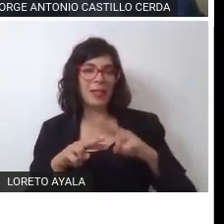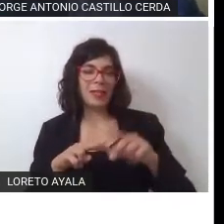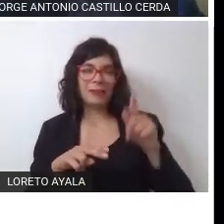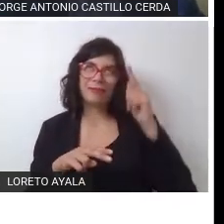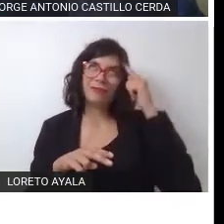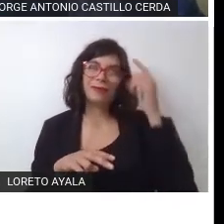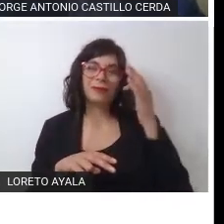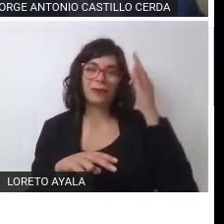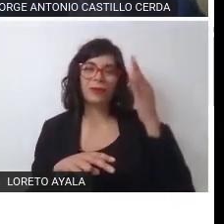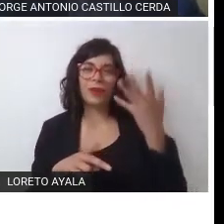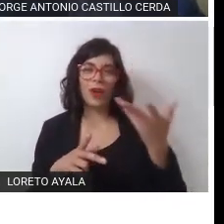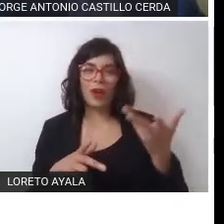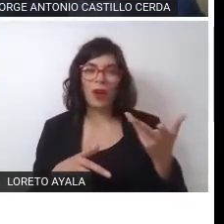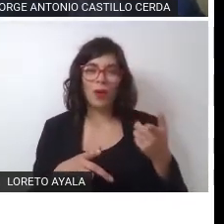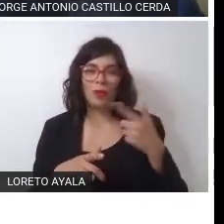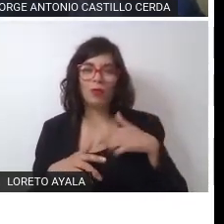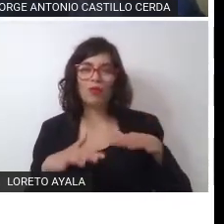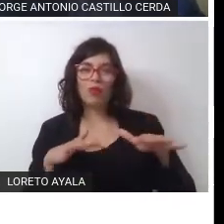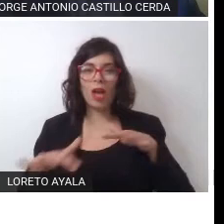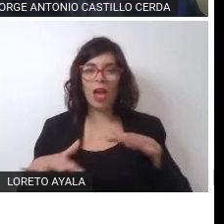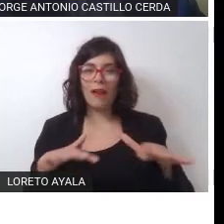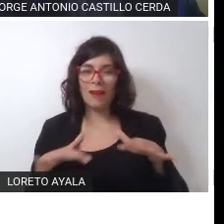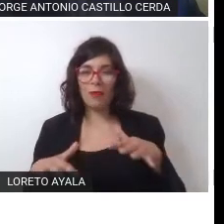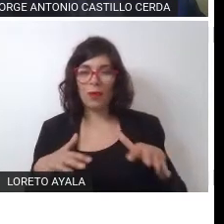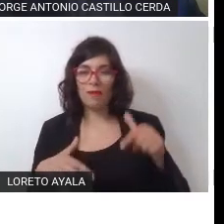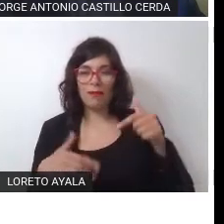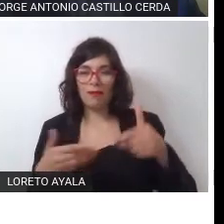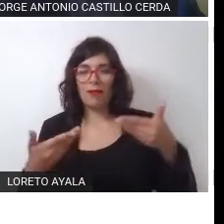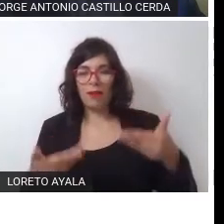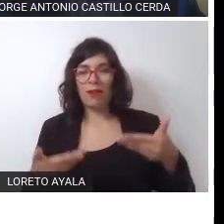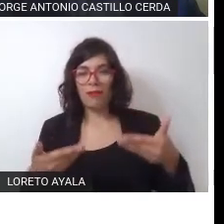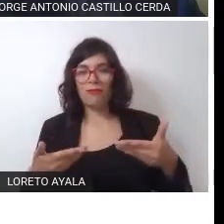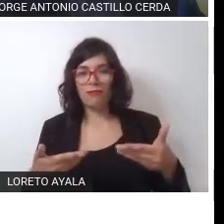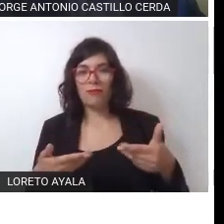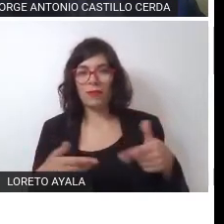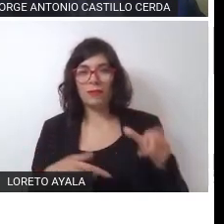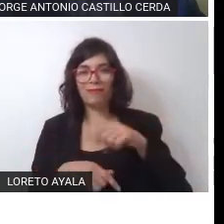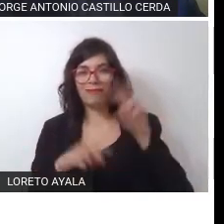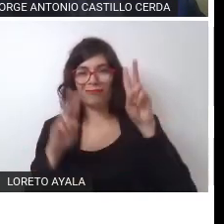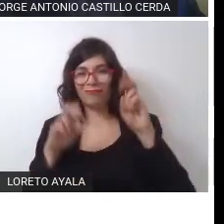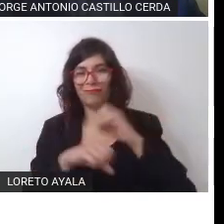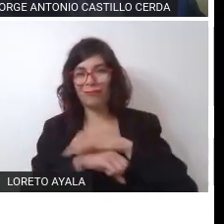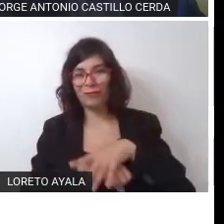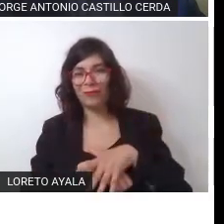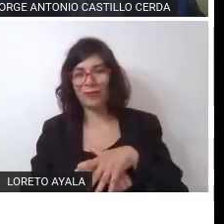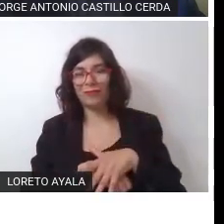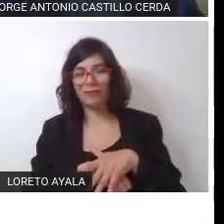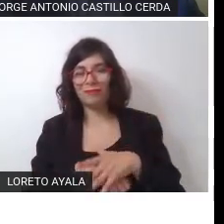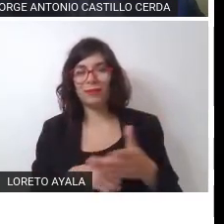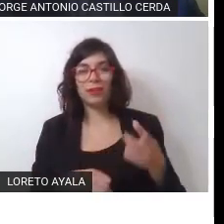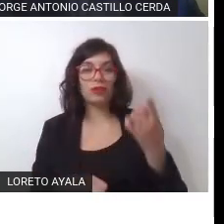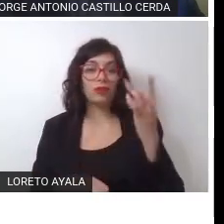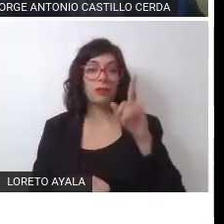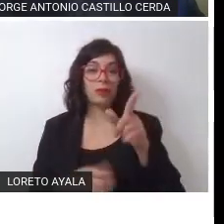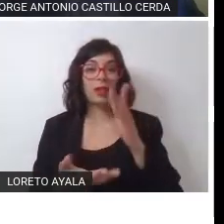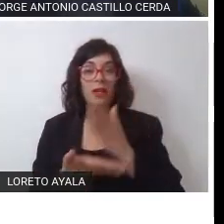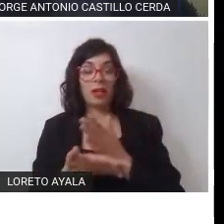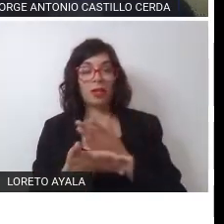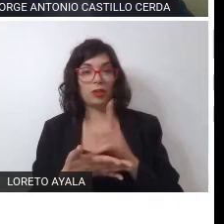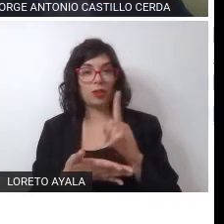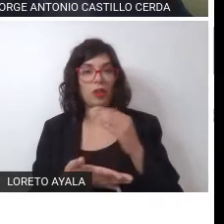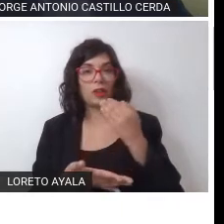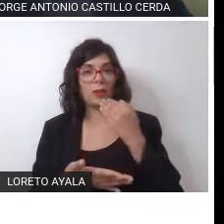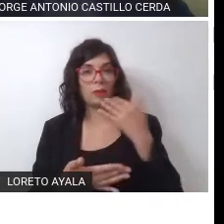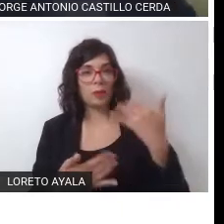nuestra contingencia, cómo movernos en estos momentos que es necesario, no tan solo porque es una clase, sino porque hay